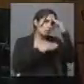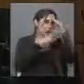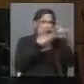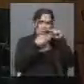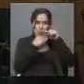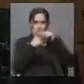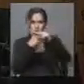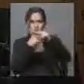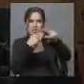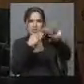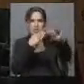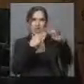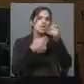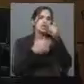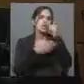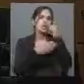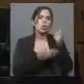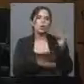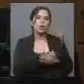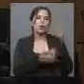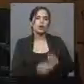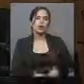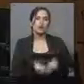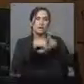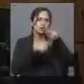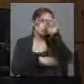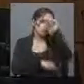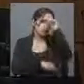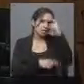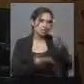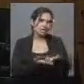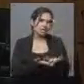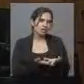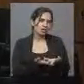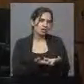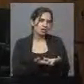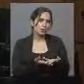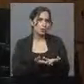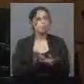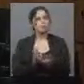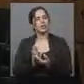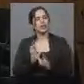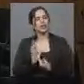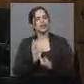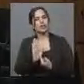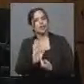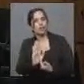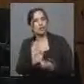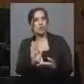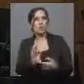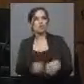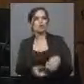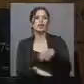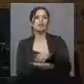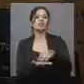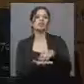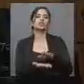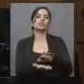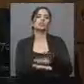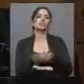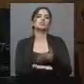...de las inversiones hospitalarias que ha sido la vedette... ...de algún modo dentro del sector salud durante el debate presupuestario.